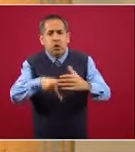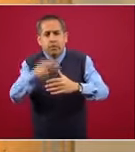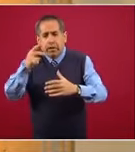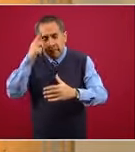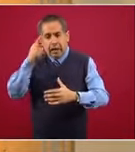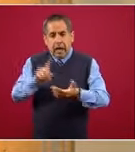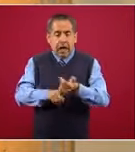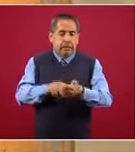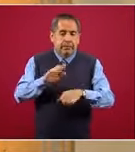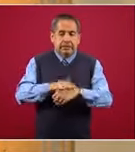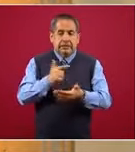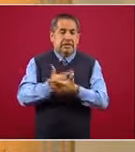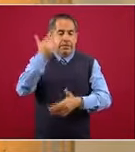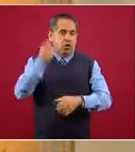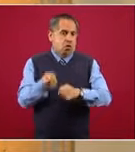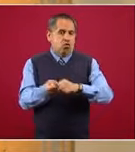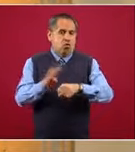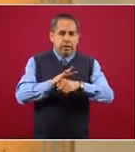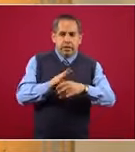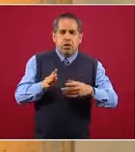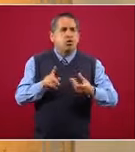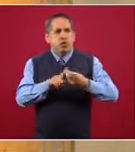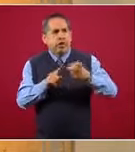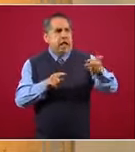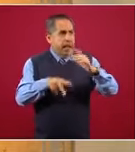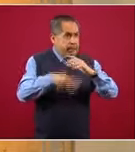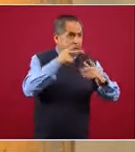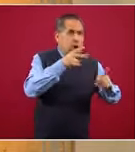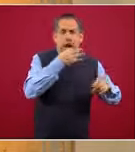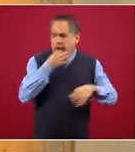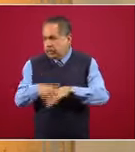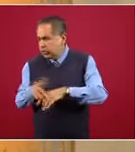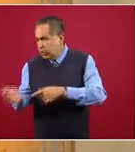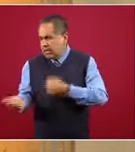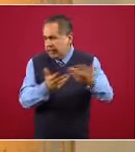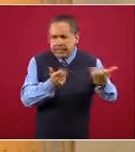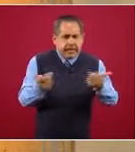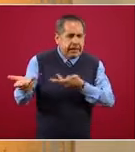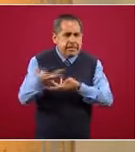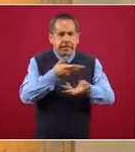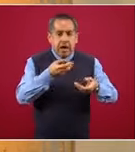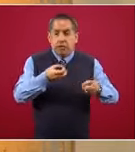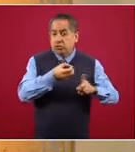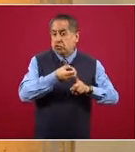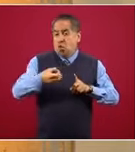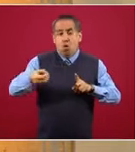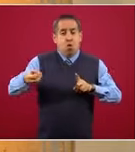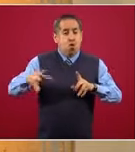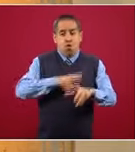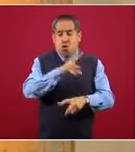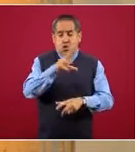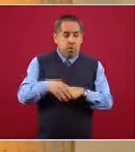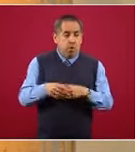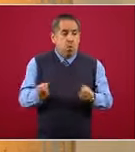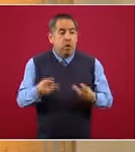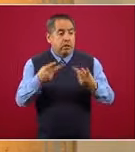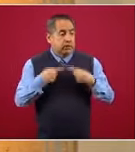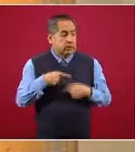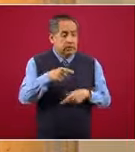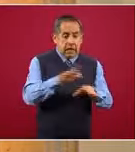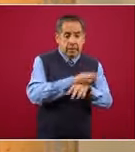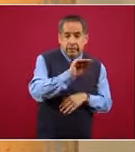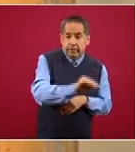pacientes agudos respiratorios graves, y la demanda. Todos los pacientes que se tienen que trasladar